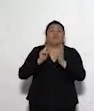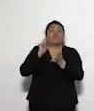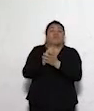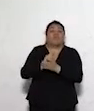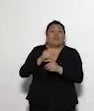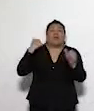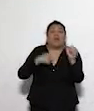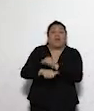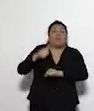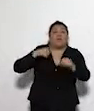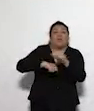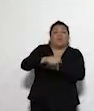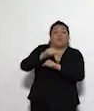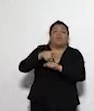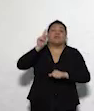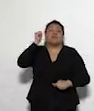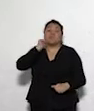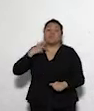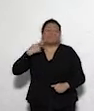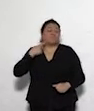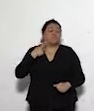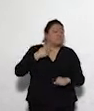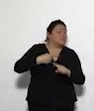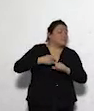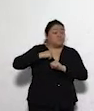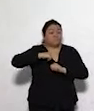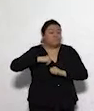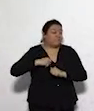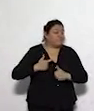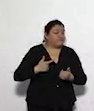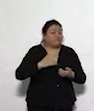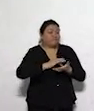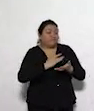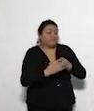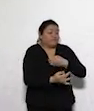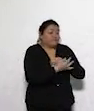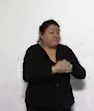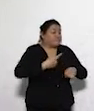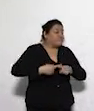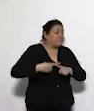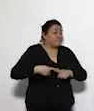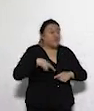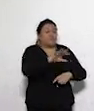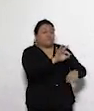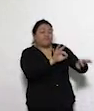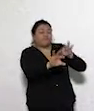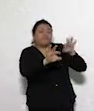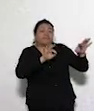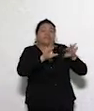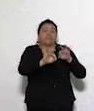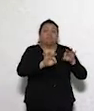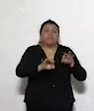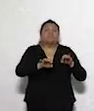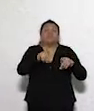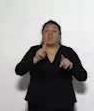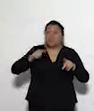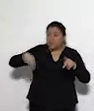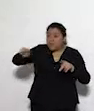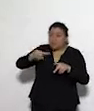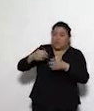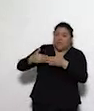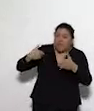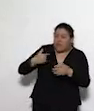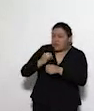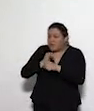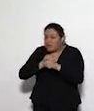se designan bajo criterios políticos o de conveniencia personal, ajenos a parámetros de profesionalismo